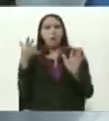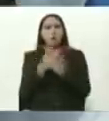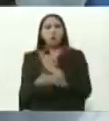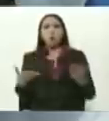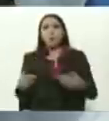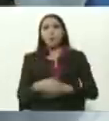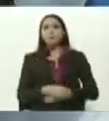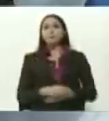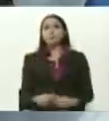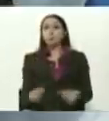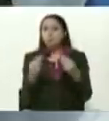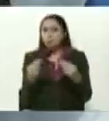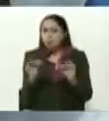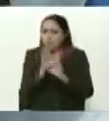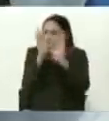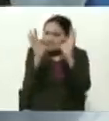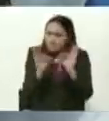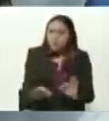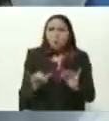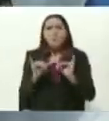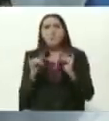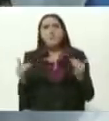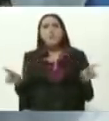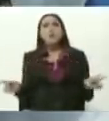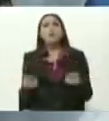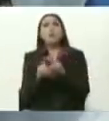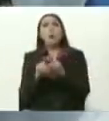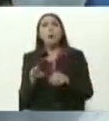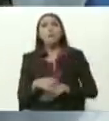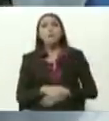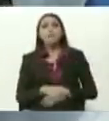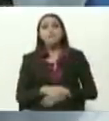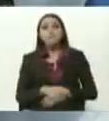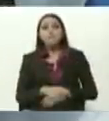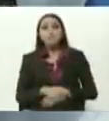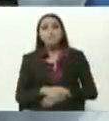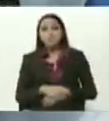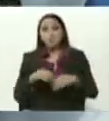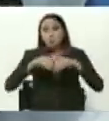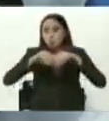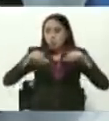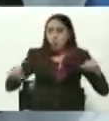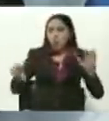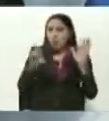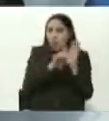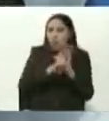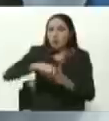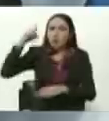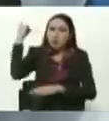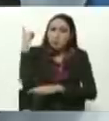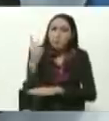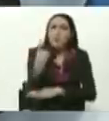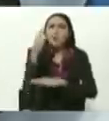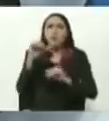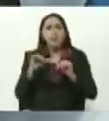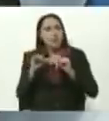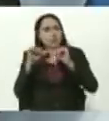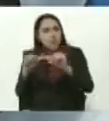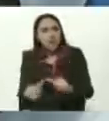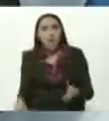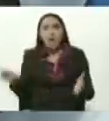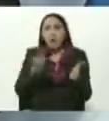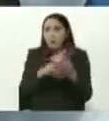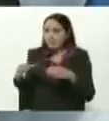varias tramas similares a esta, no va a ser un territorio sin ley donde, repito,